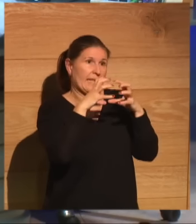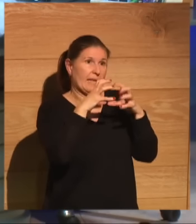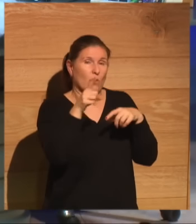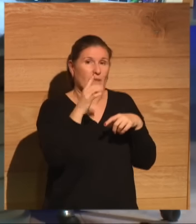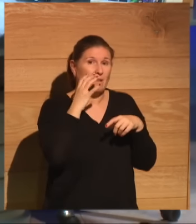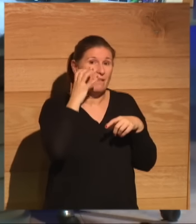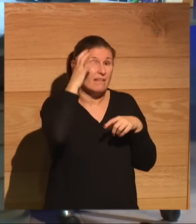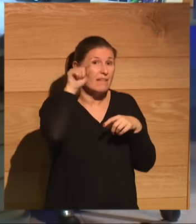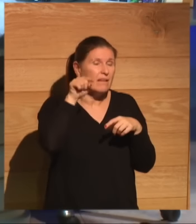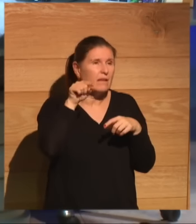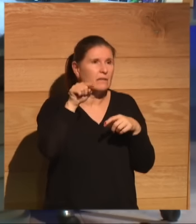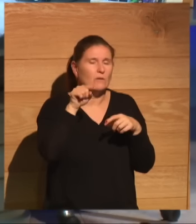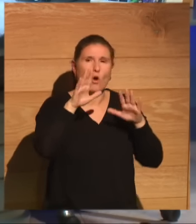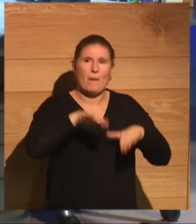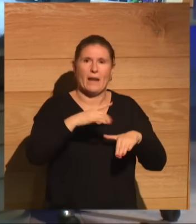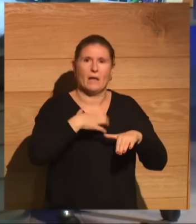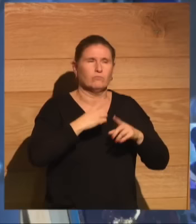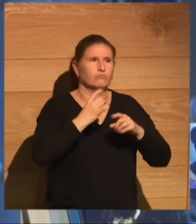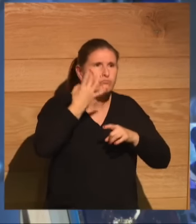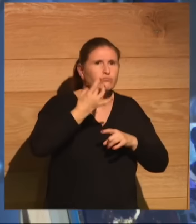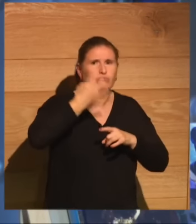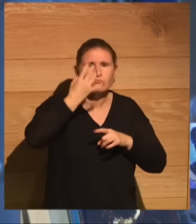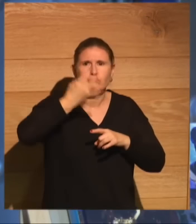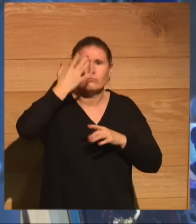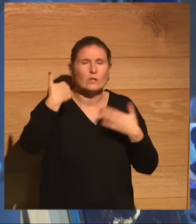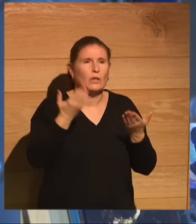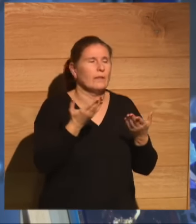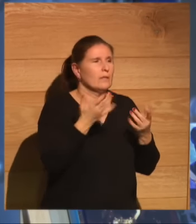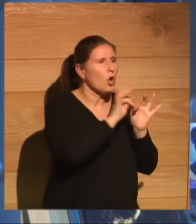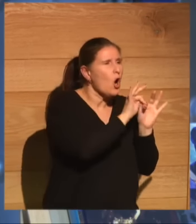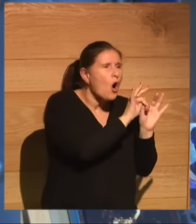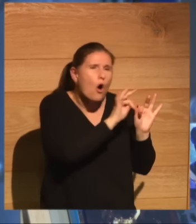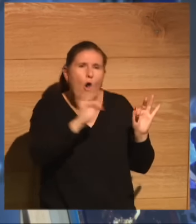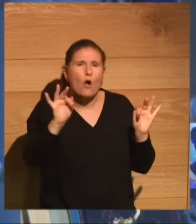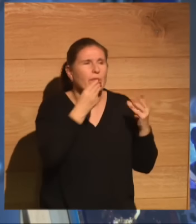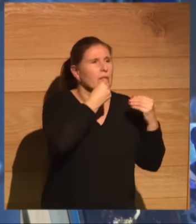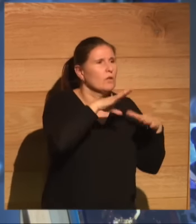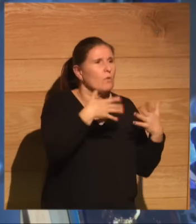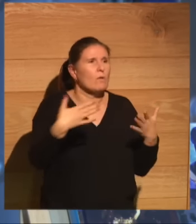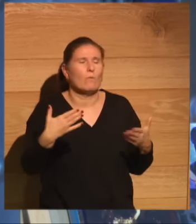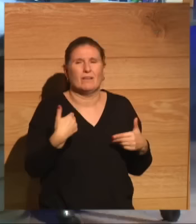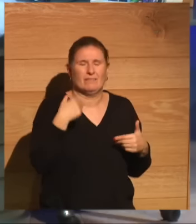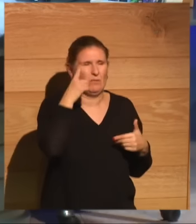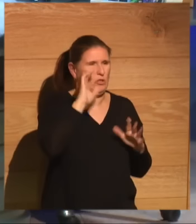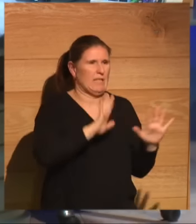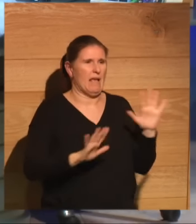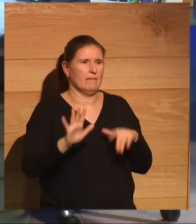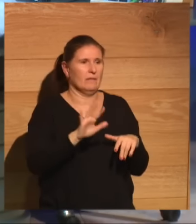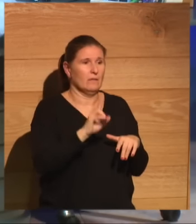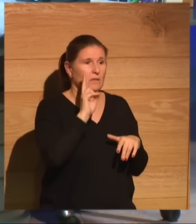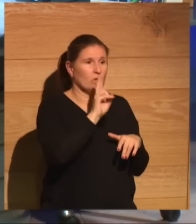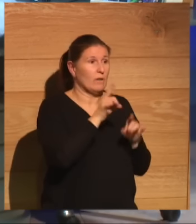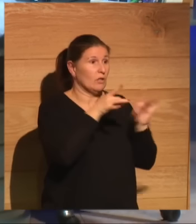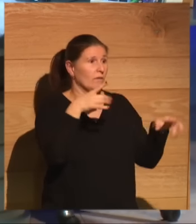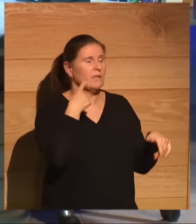Burton le hace no poder decidir cuál es el orden narrativo. Entonces puede empezar al azar por cualquiera de las... Yo cuando hay flechas digo, ¡ay, qué